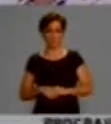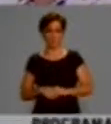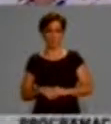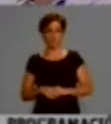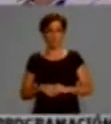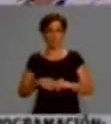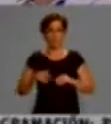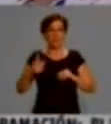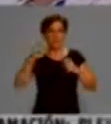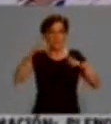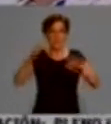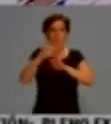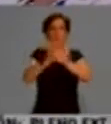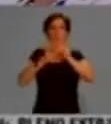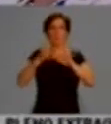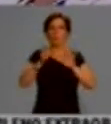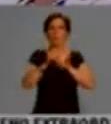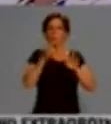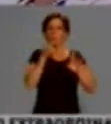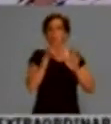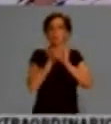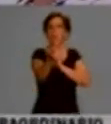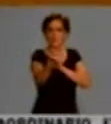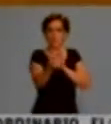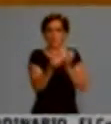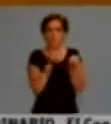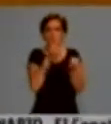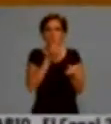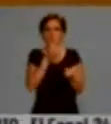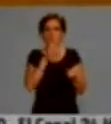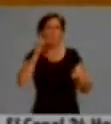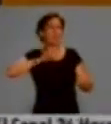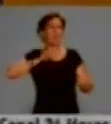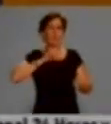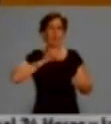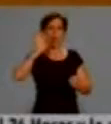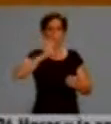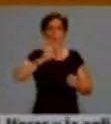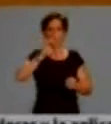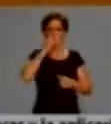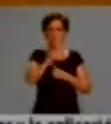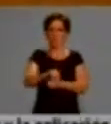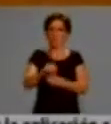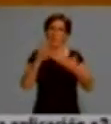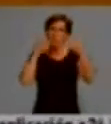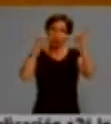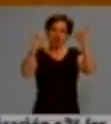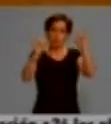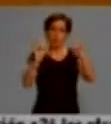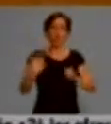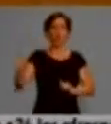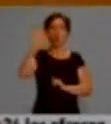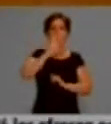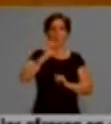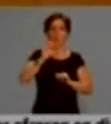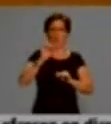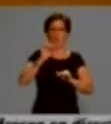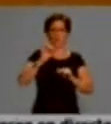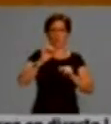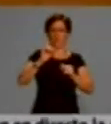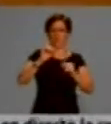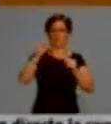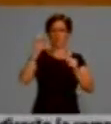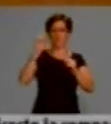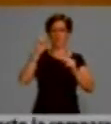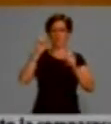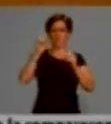de una filtración, no habla de una mentira, ni de una calumnia, ni tan siquiera de una intoxicación. No, habla de una